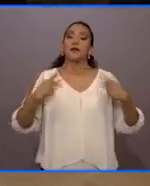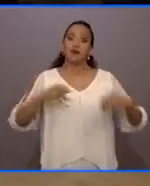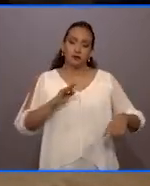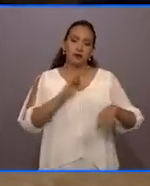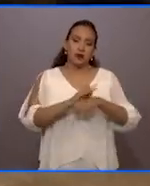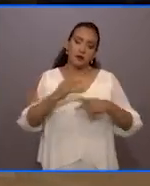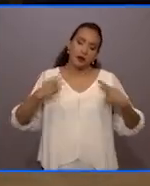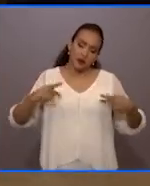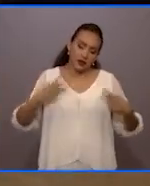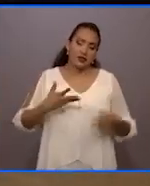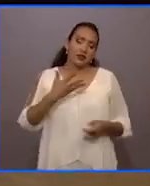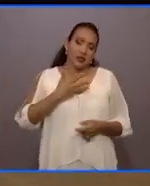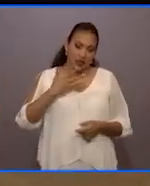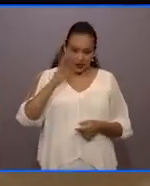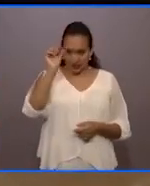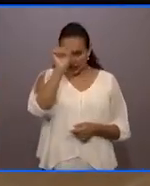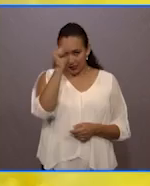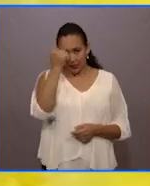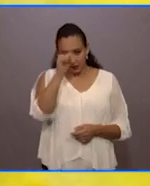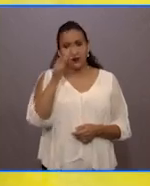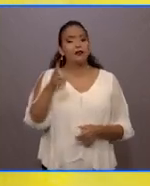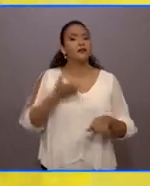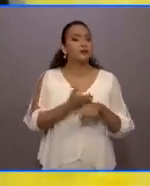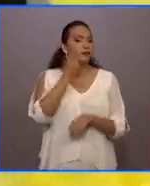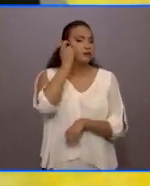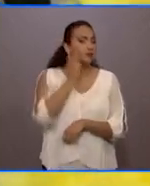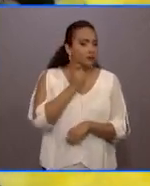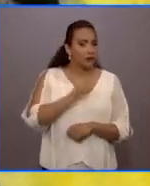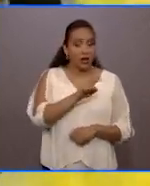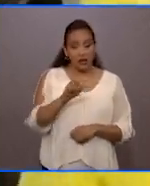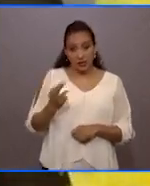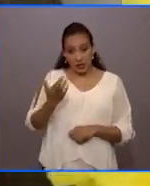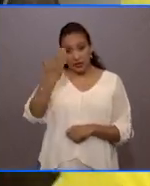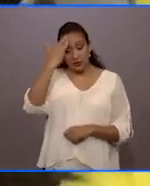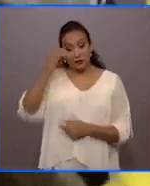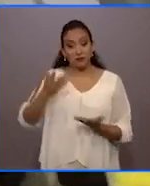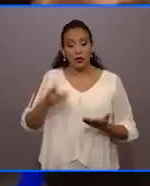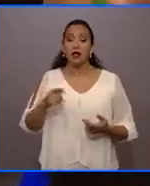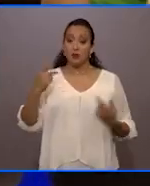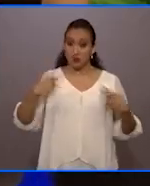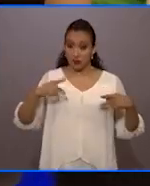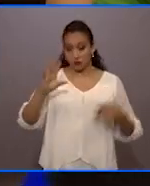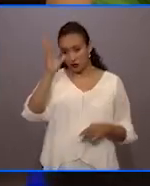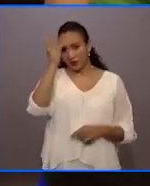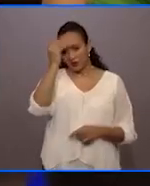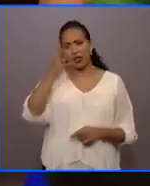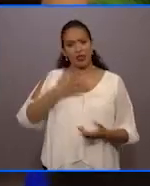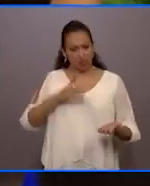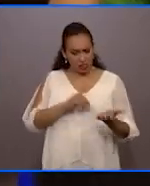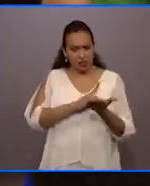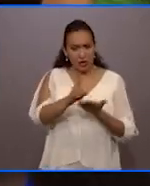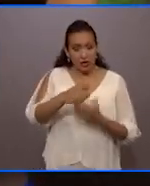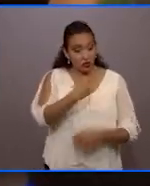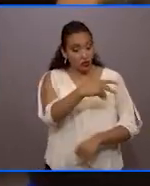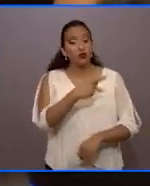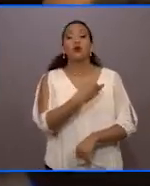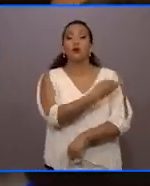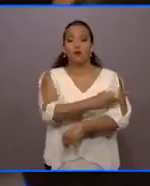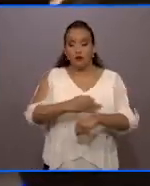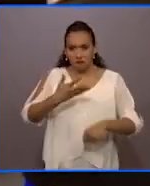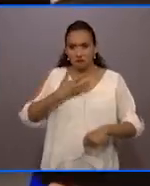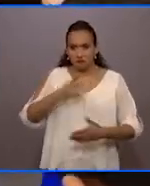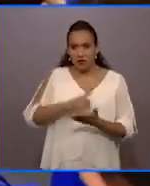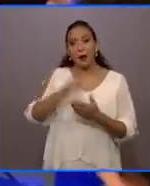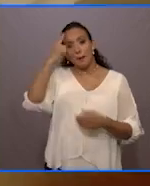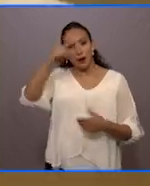a Personas con la Condición de Espectro Autista de Guerrero, que reconoce el derecho de las personas con esta condición y de sus familiares a tener